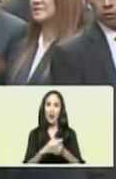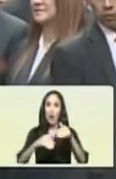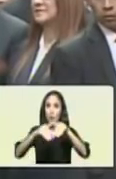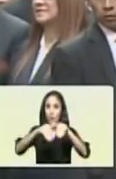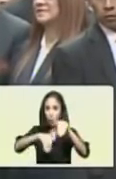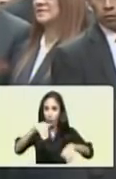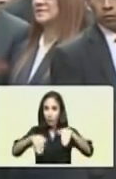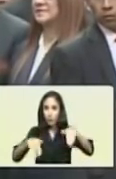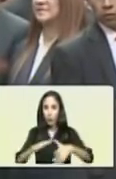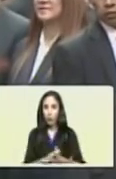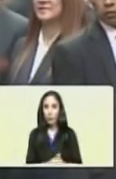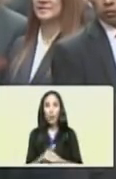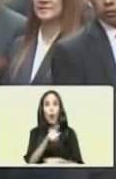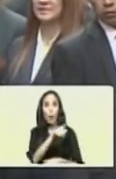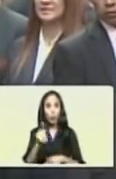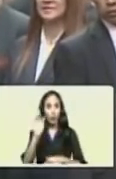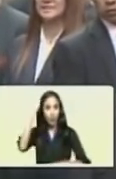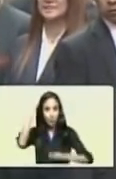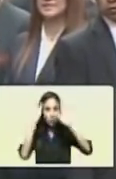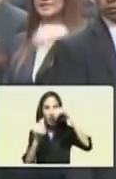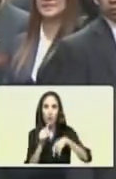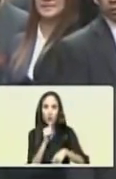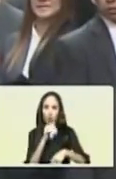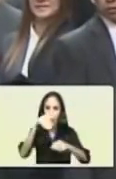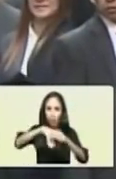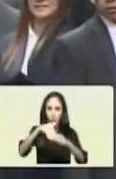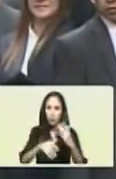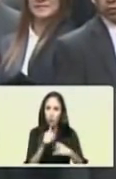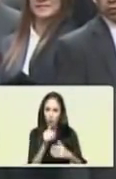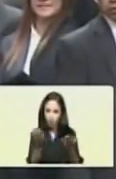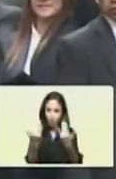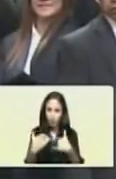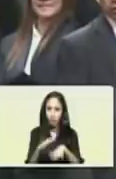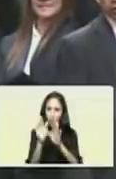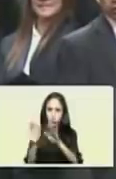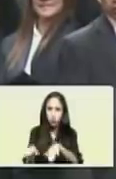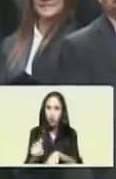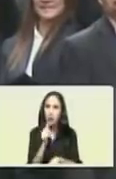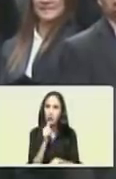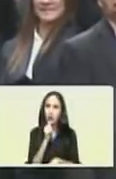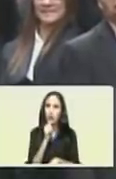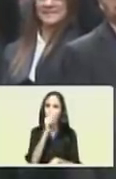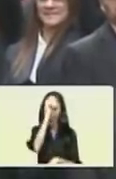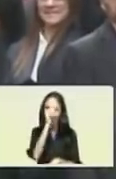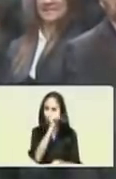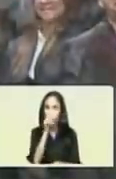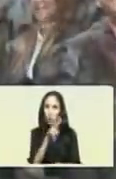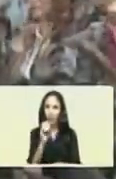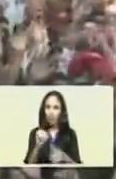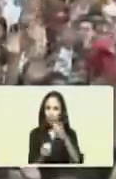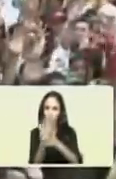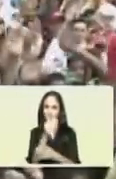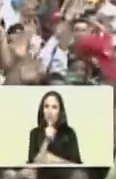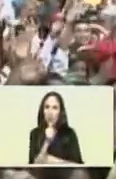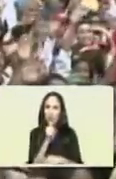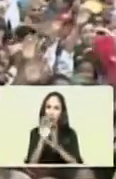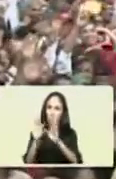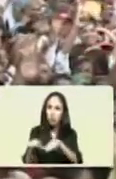levanten la mano los que van a salir a votar el próximo domingo 20 de mayo